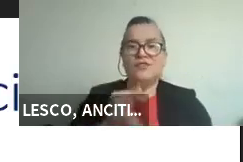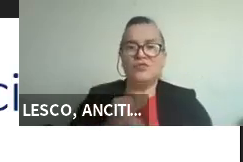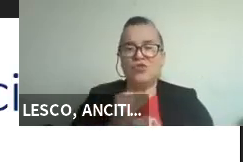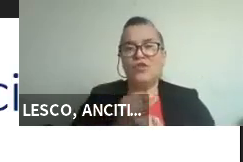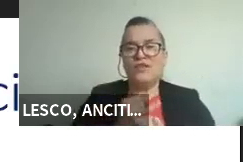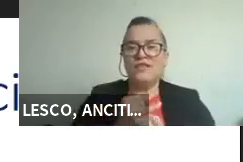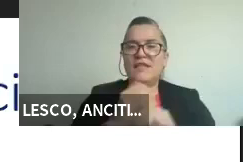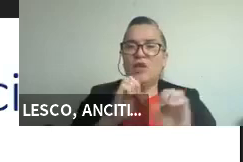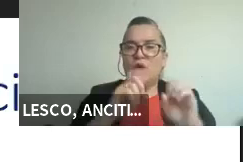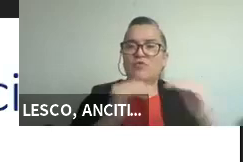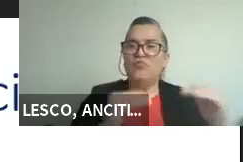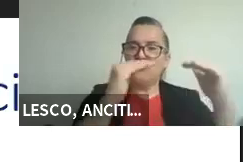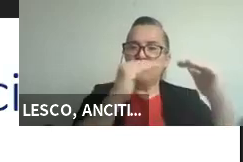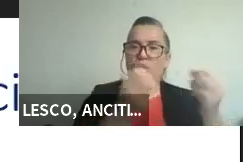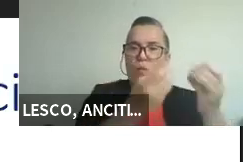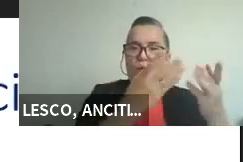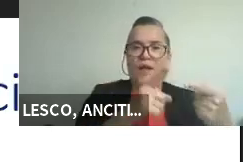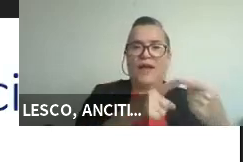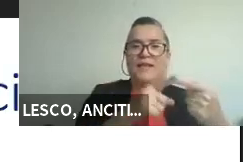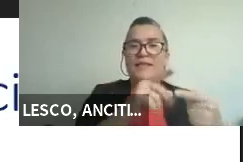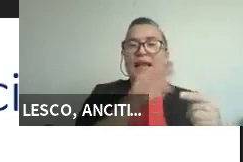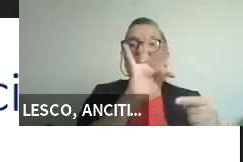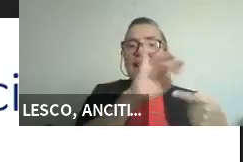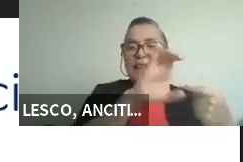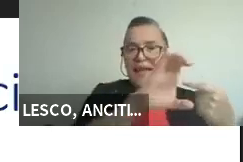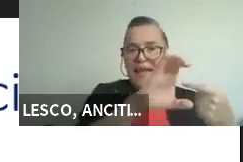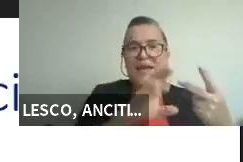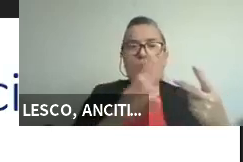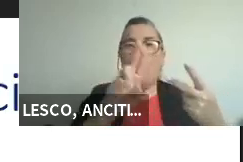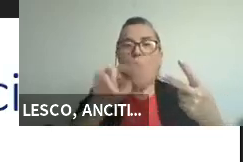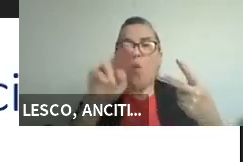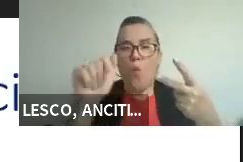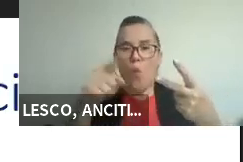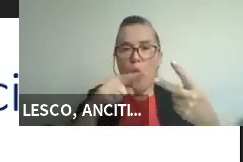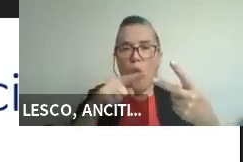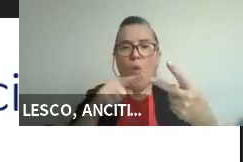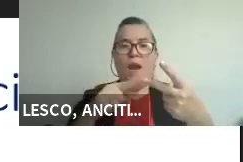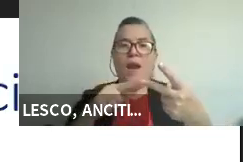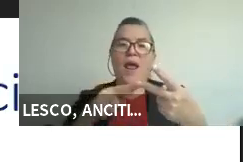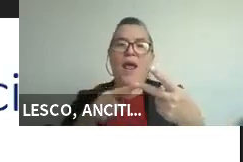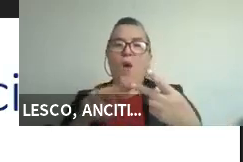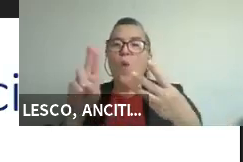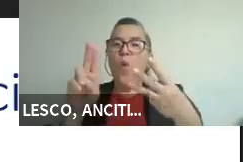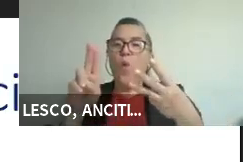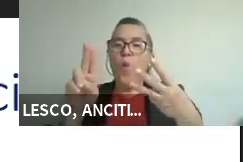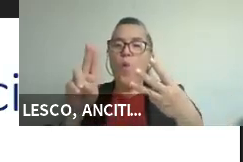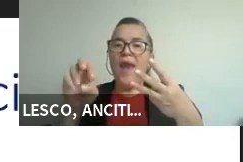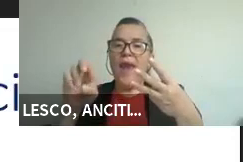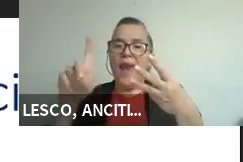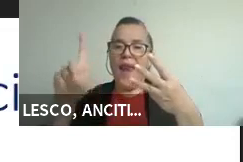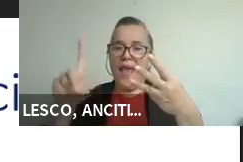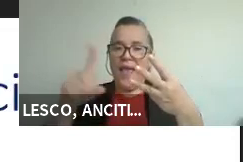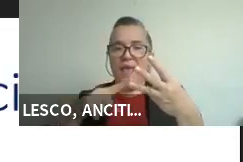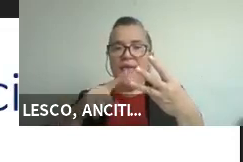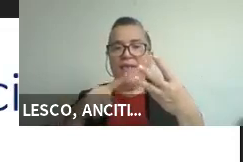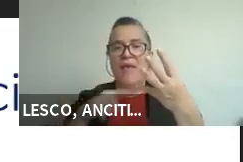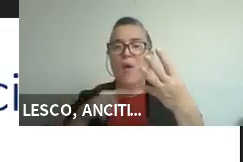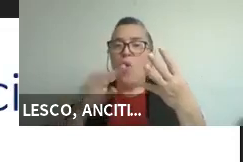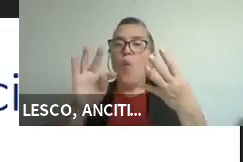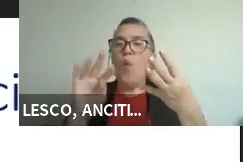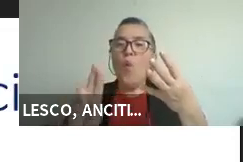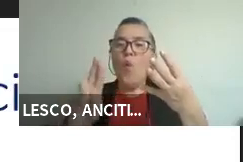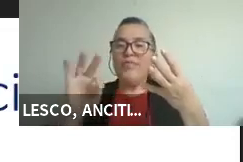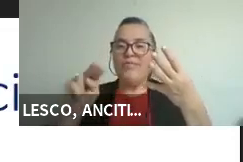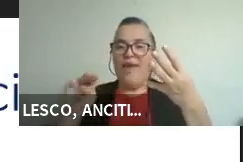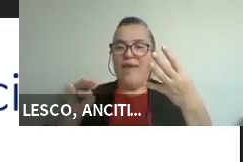el instituto tecnológico la universidad nacional la universidad nacional estatal a distancia y la universidad